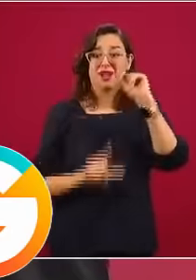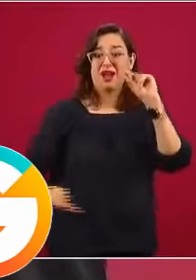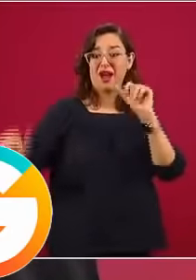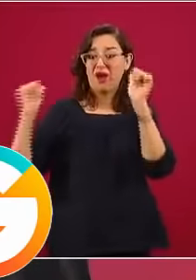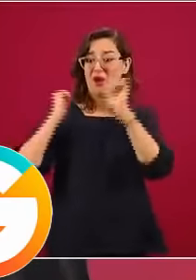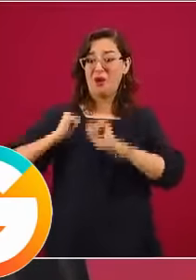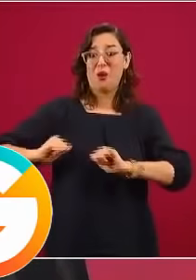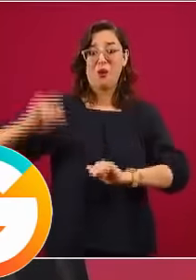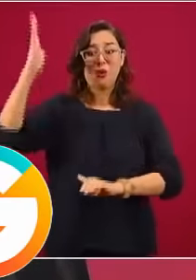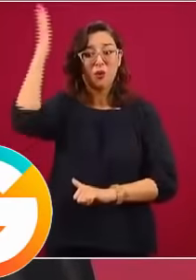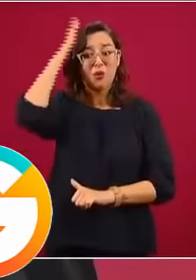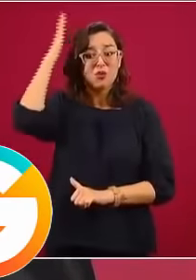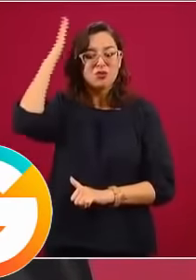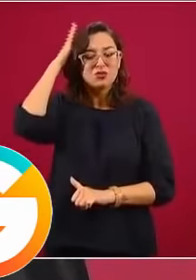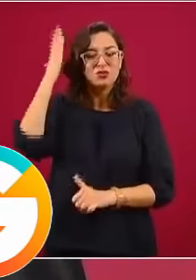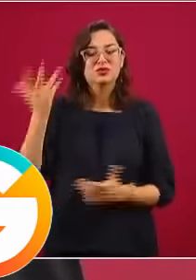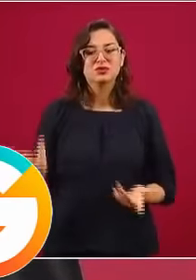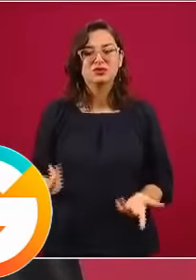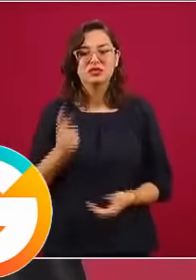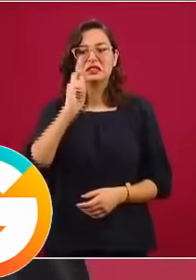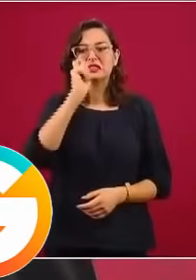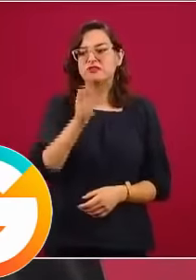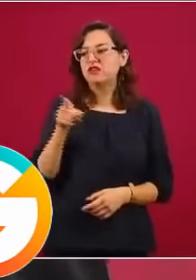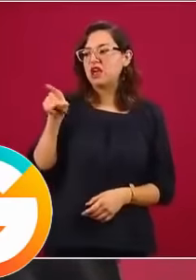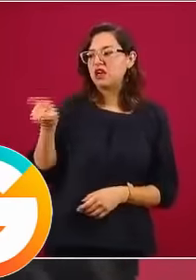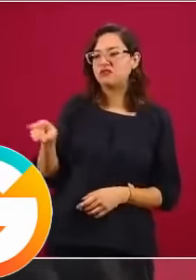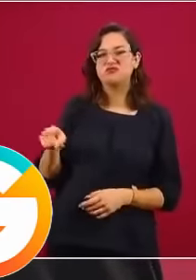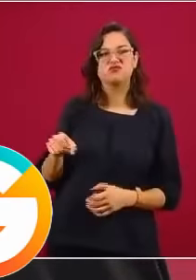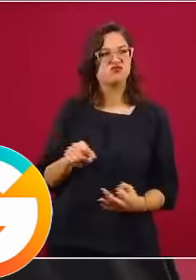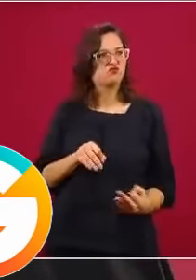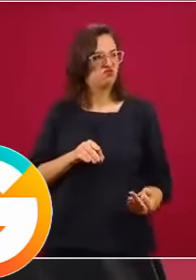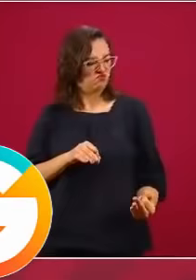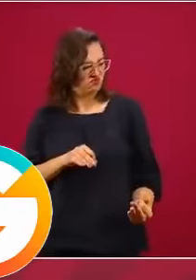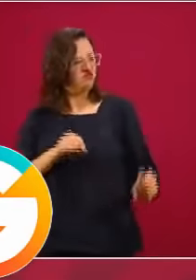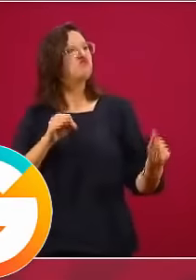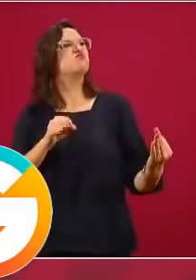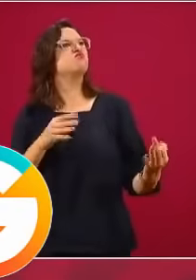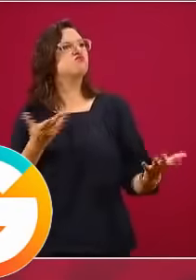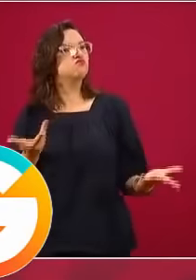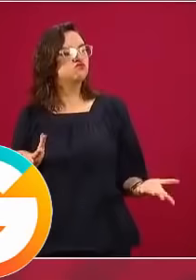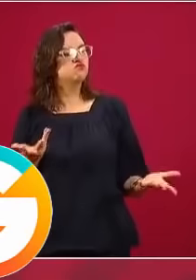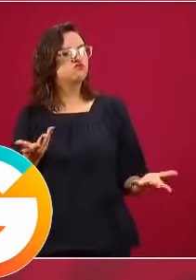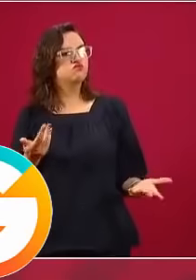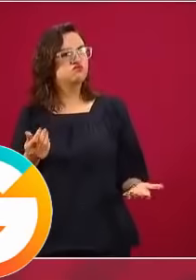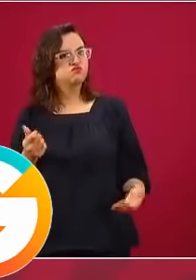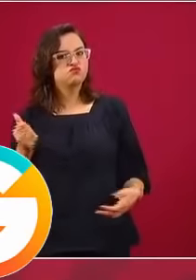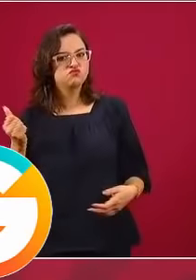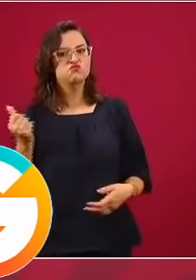Es una afrenta a las instituciones, al Estado.